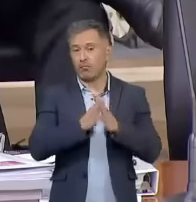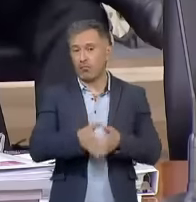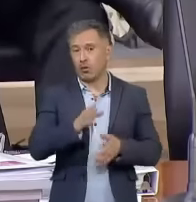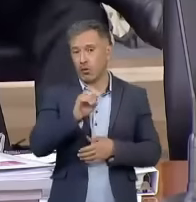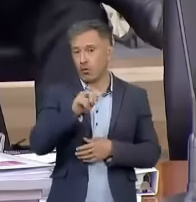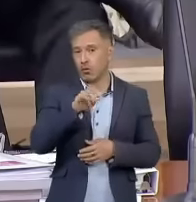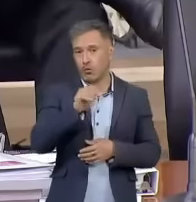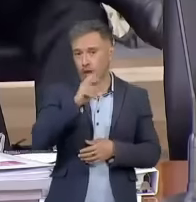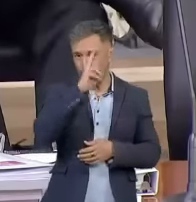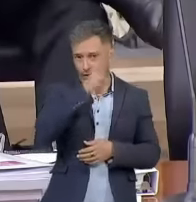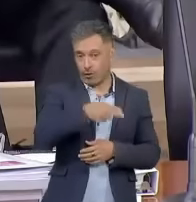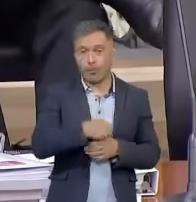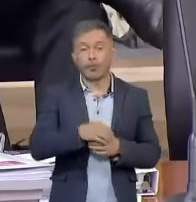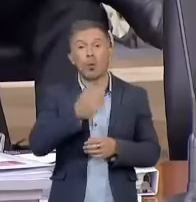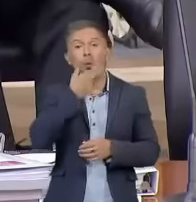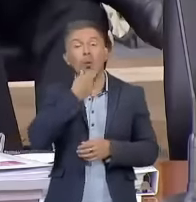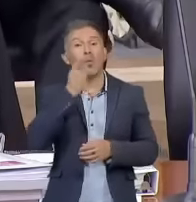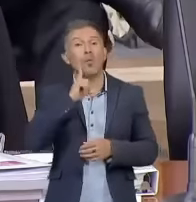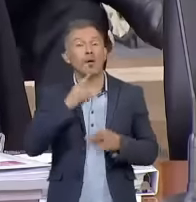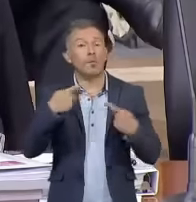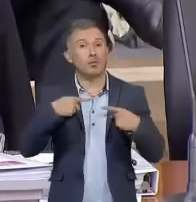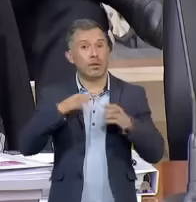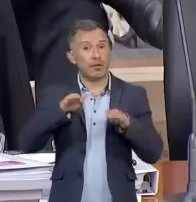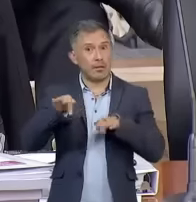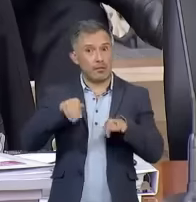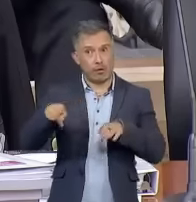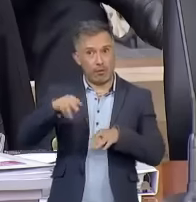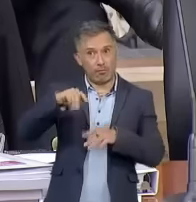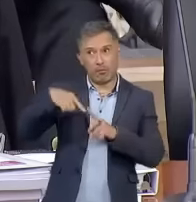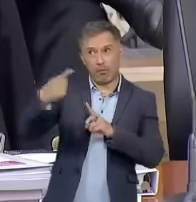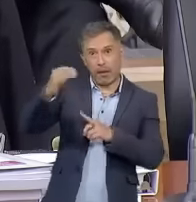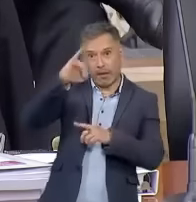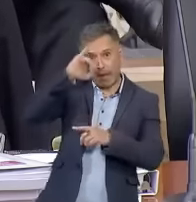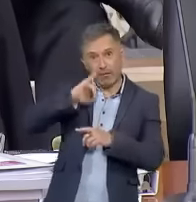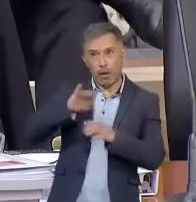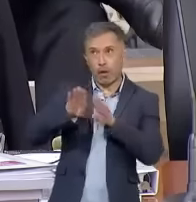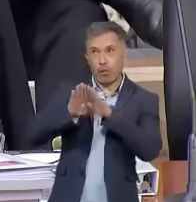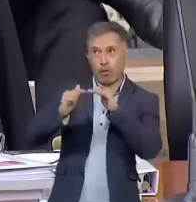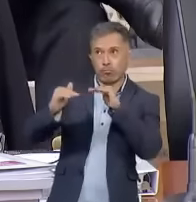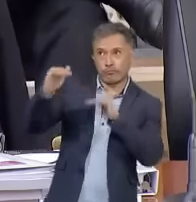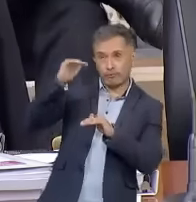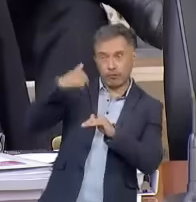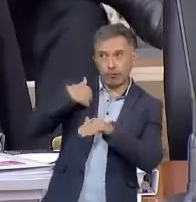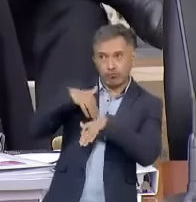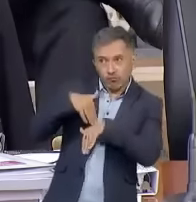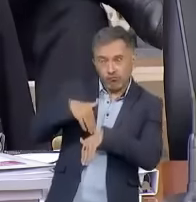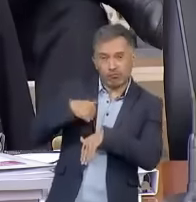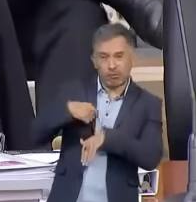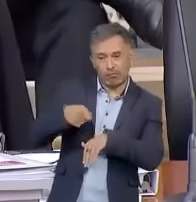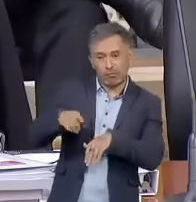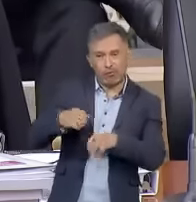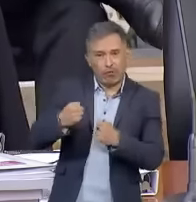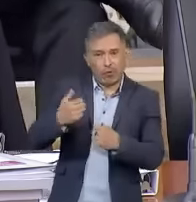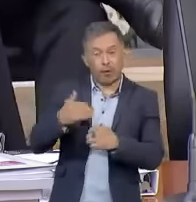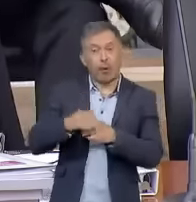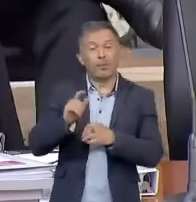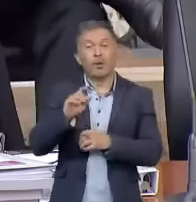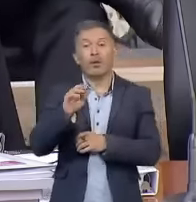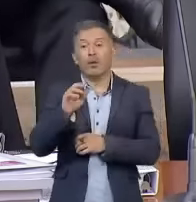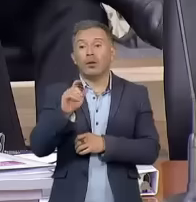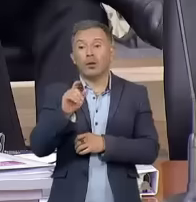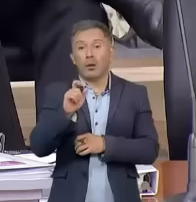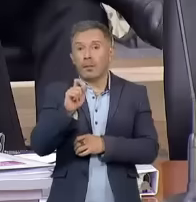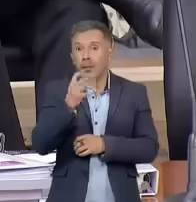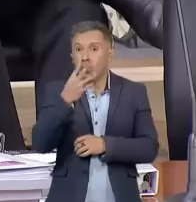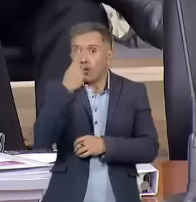el caso de trabajadores trabajadoras están una relación de subordinación y de debilidad Bueno ayer apenas no tiene ni 24 horas que lo metimos